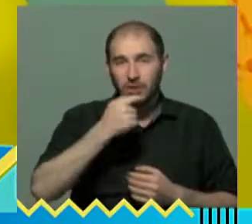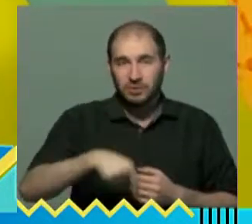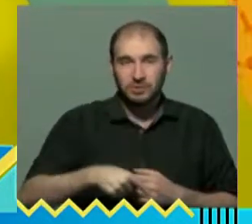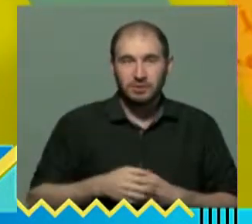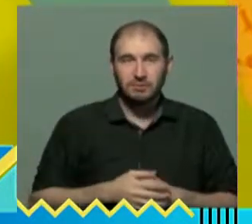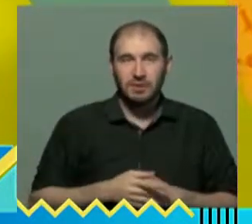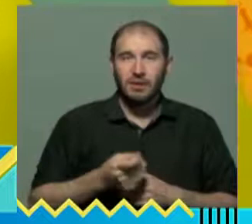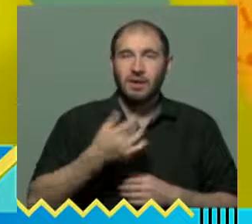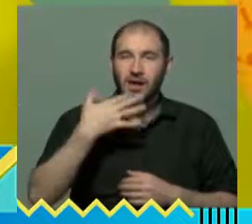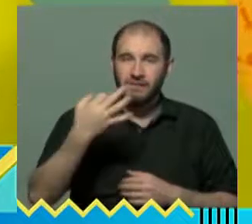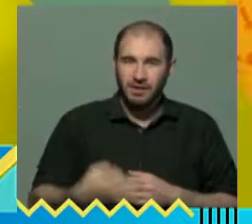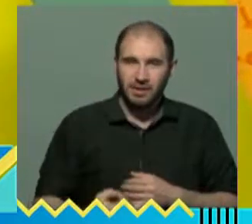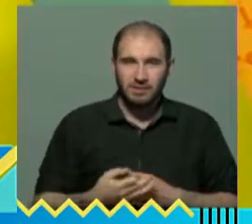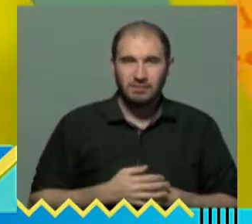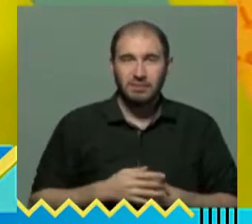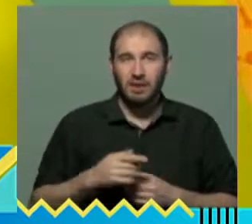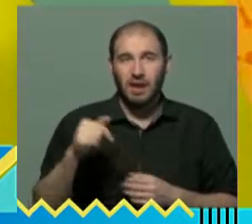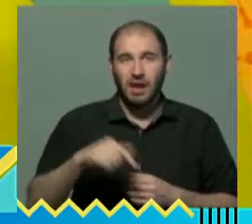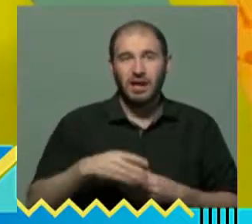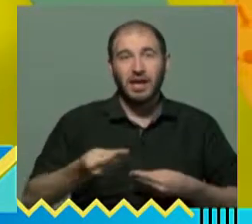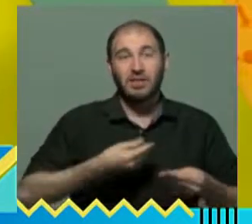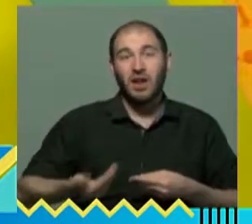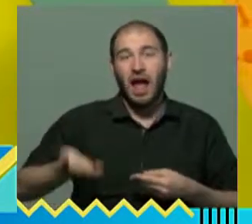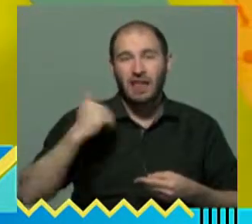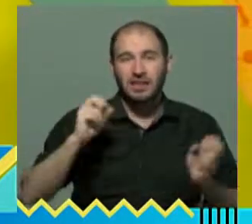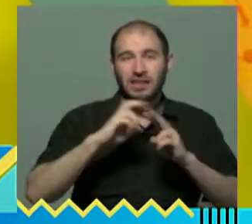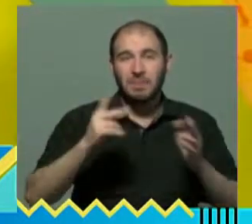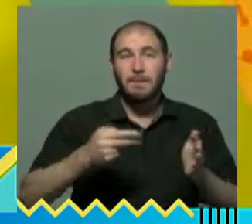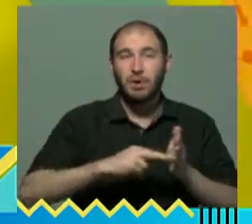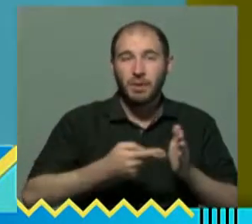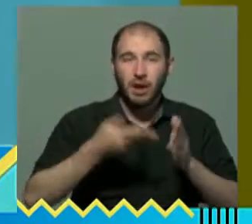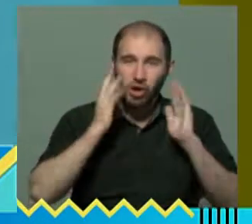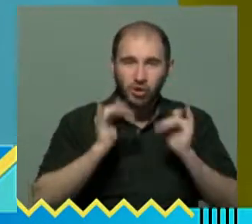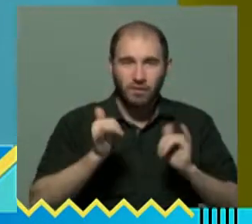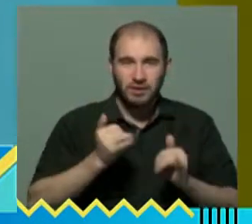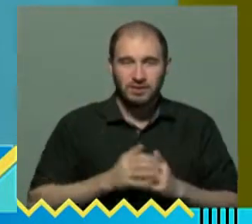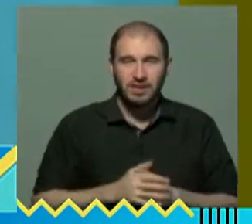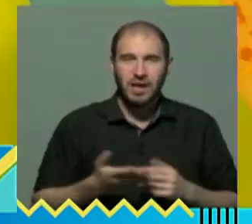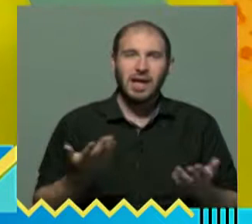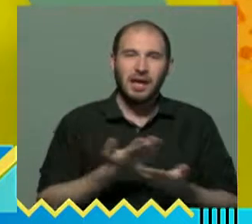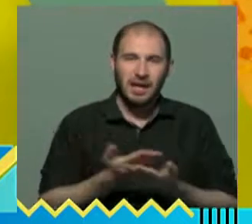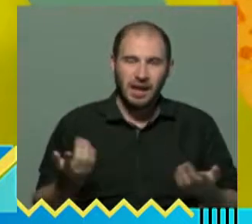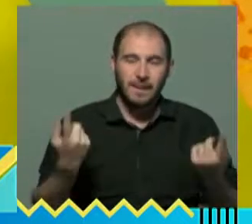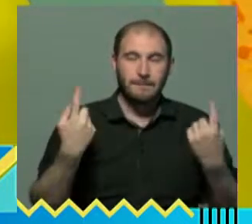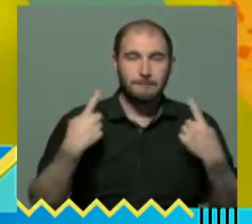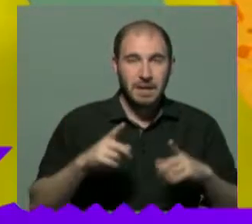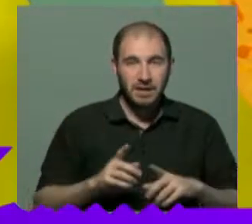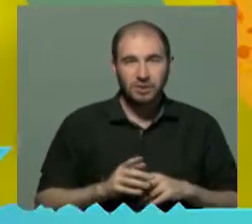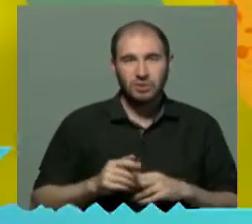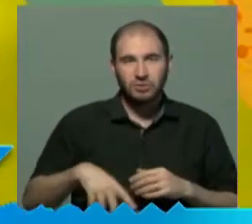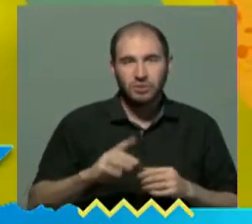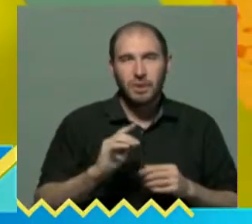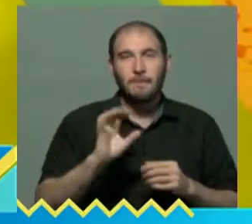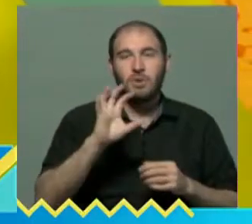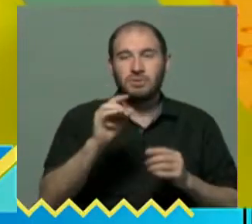Mendoza, es cierto que hay una deuda de las gestiones anteriores respecto a la problemática juvenil en general, pero obviamente no podemos aislar